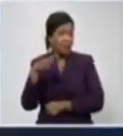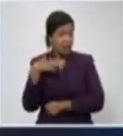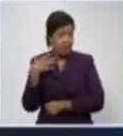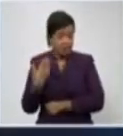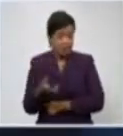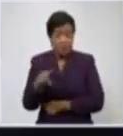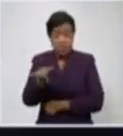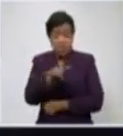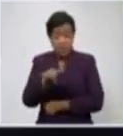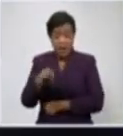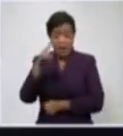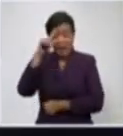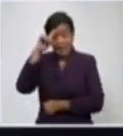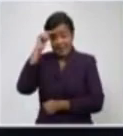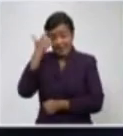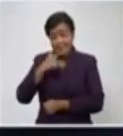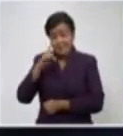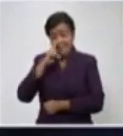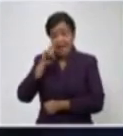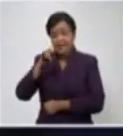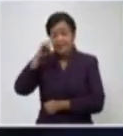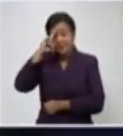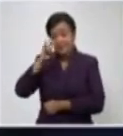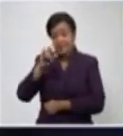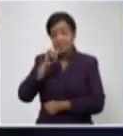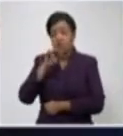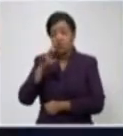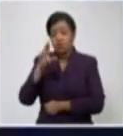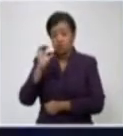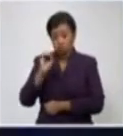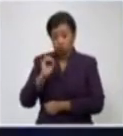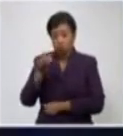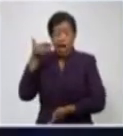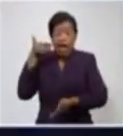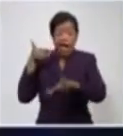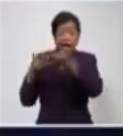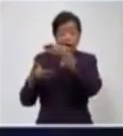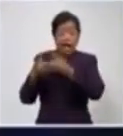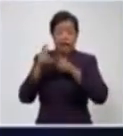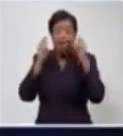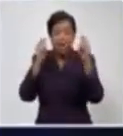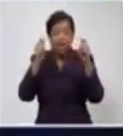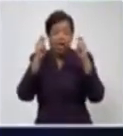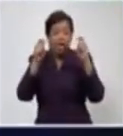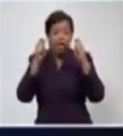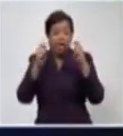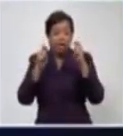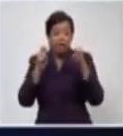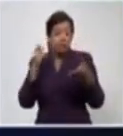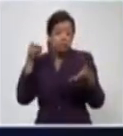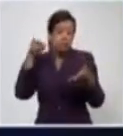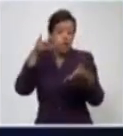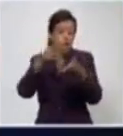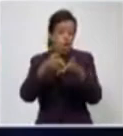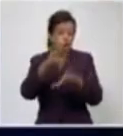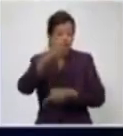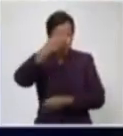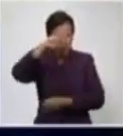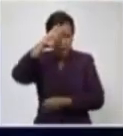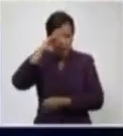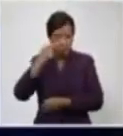a San Isidro, en pleno desarrollo de aquel show que simulaba una huelga, llegó un cubano? Aquí lo